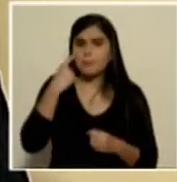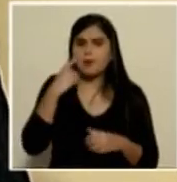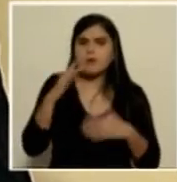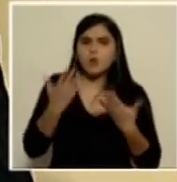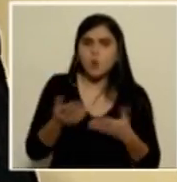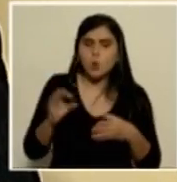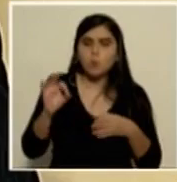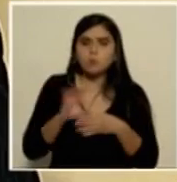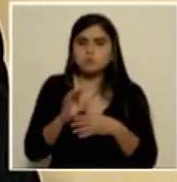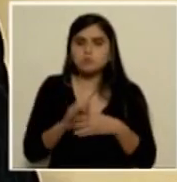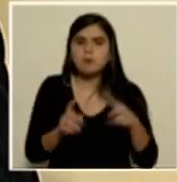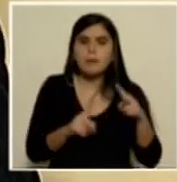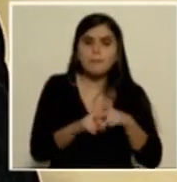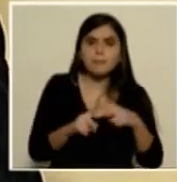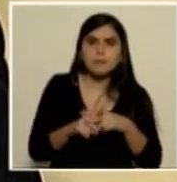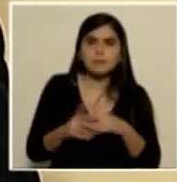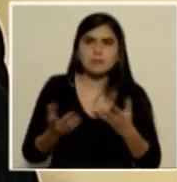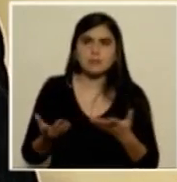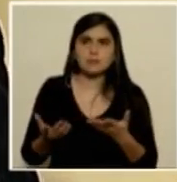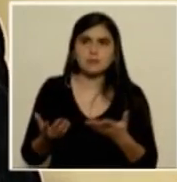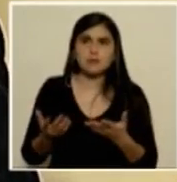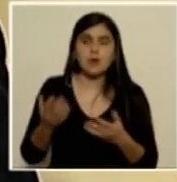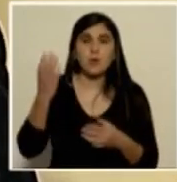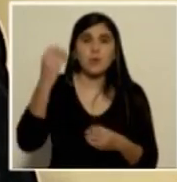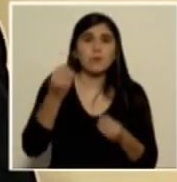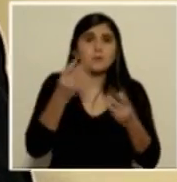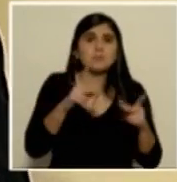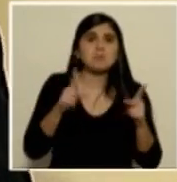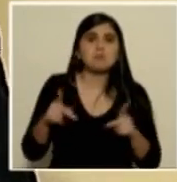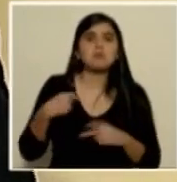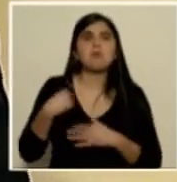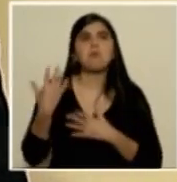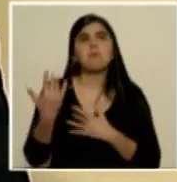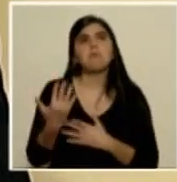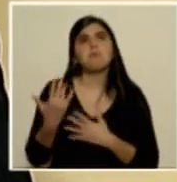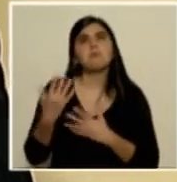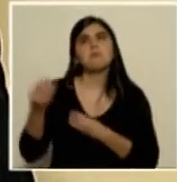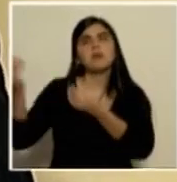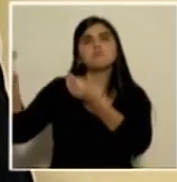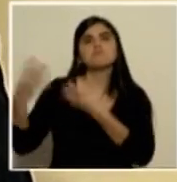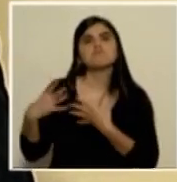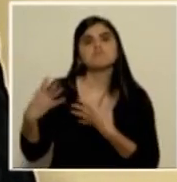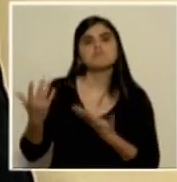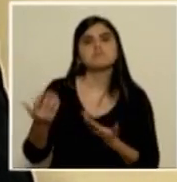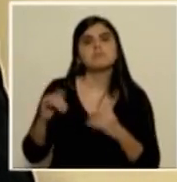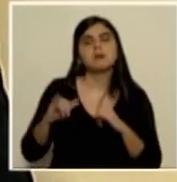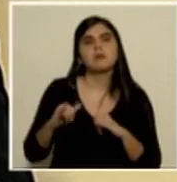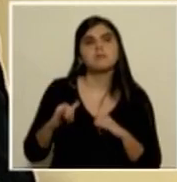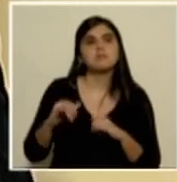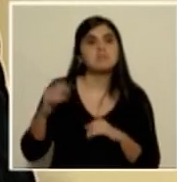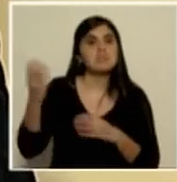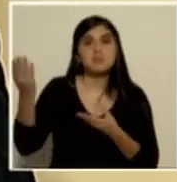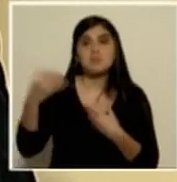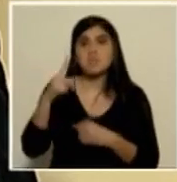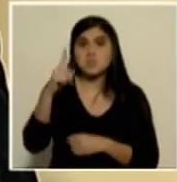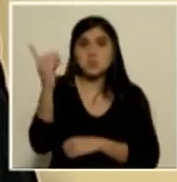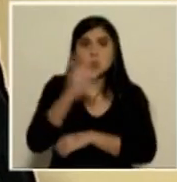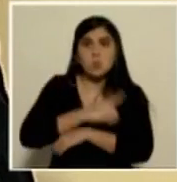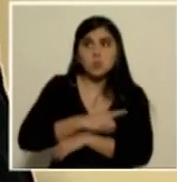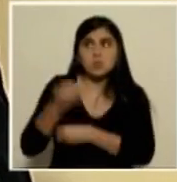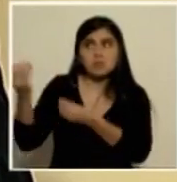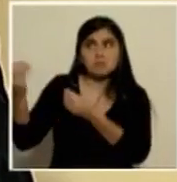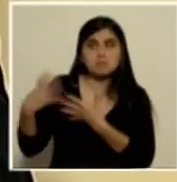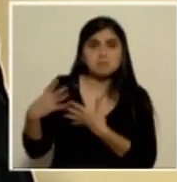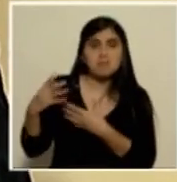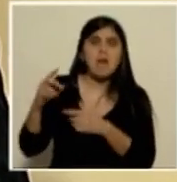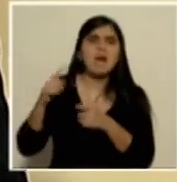reporte negativo, porque muchas personas se quedan esperando el reporte y casi que si no le han notificado en las siguientes 24 o 48 horas justamente es porque el